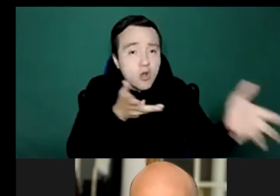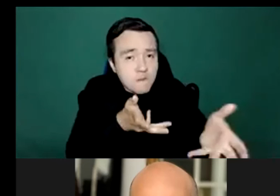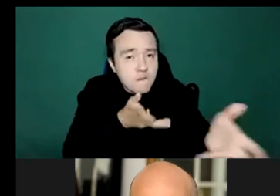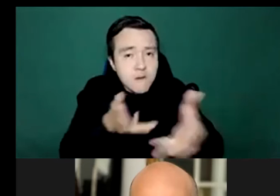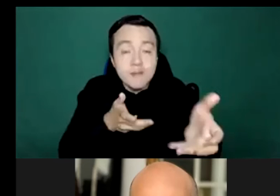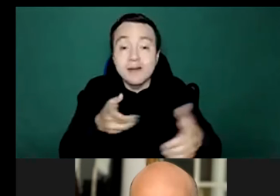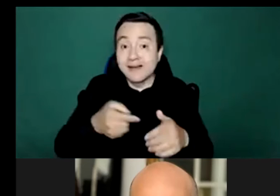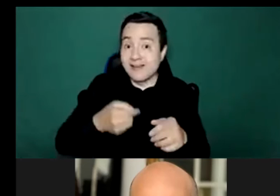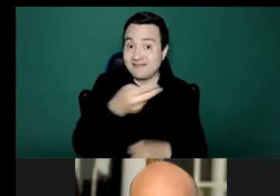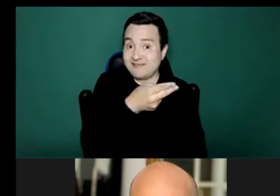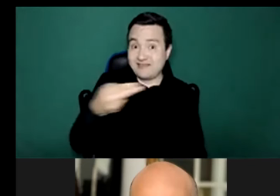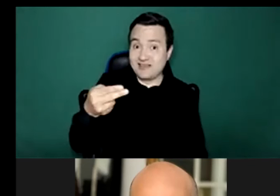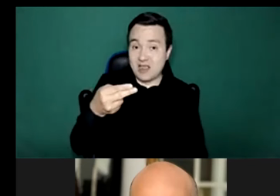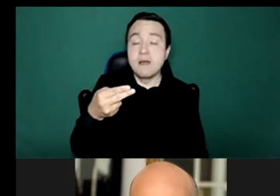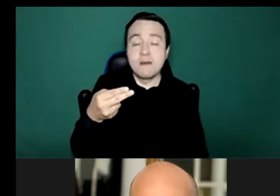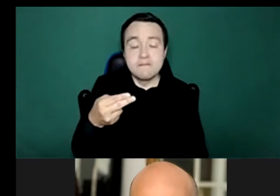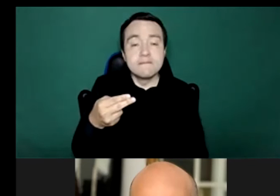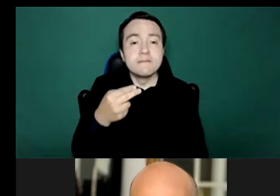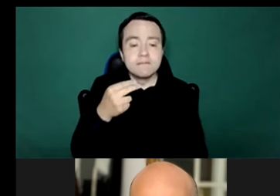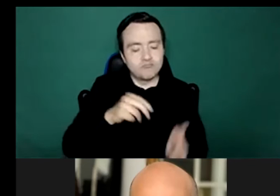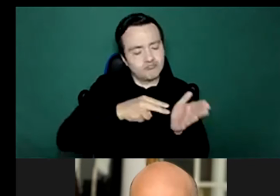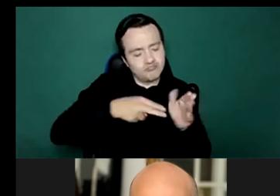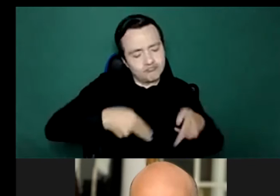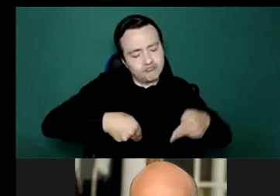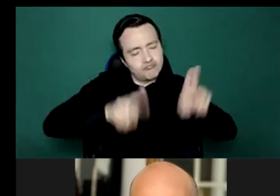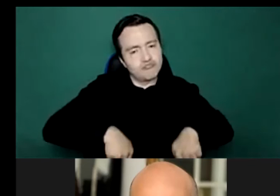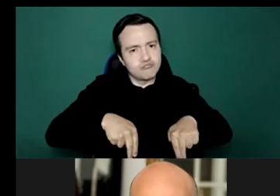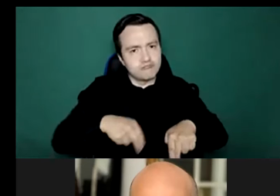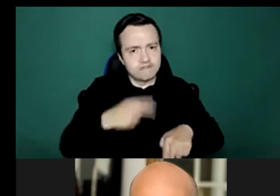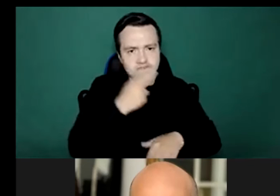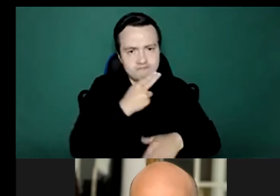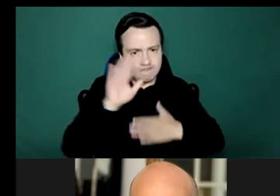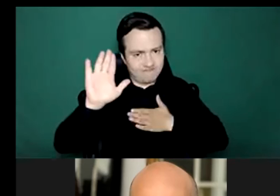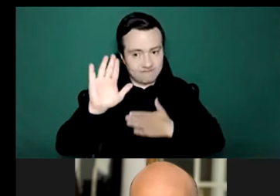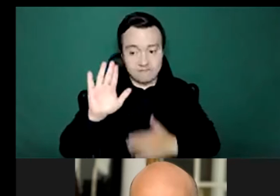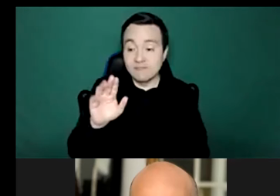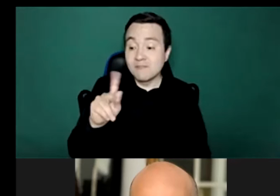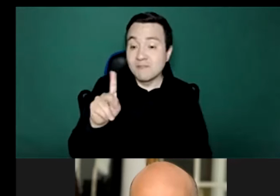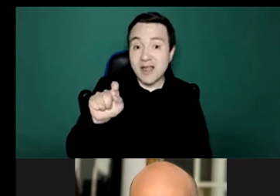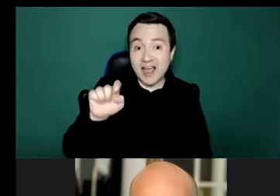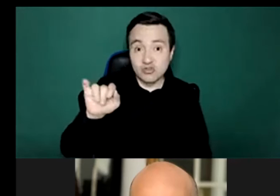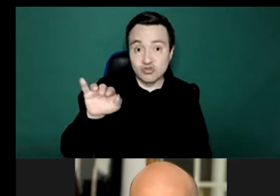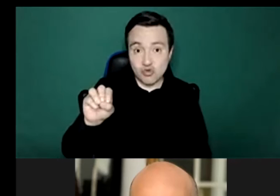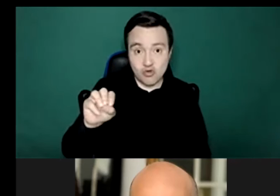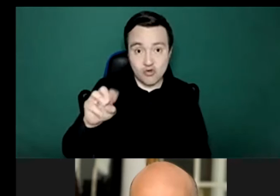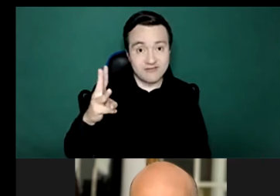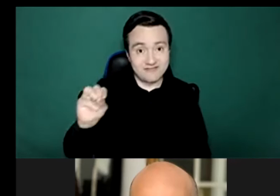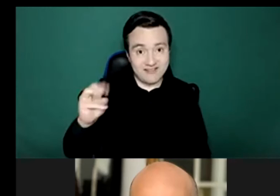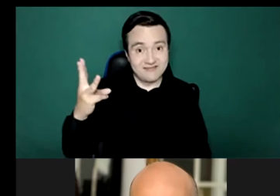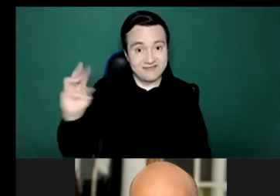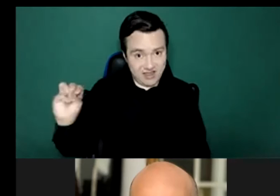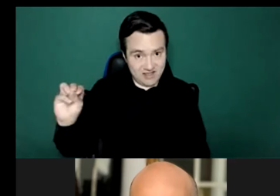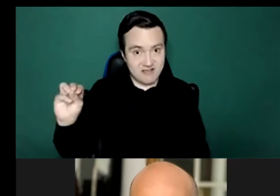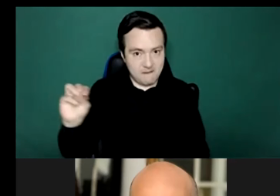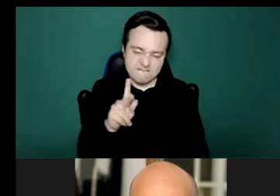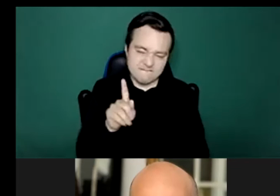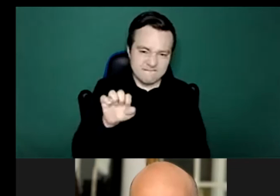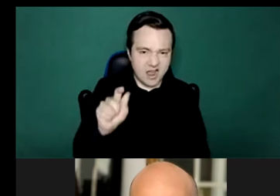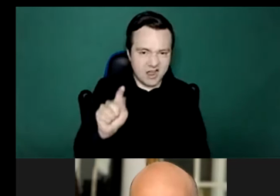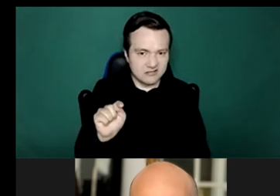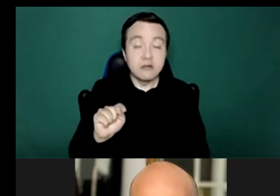30-30-30, Atención Primaria en Salud para la Salud Universal, asumido por la OPS ese mismo año,